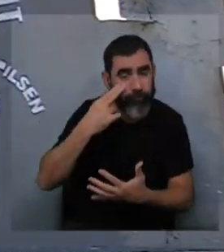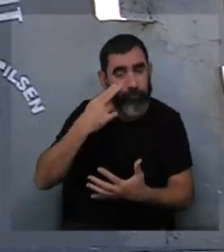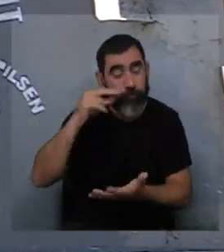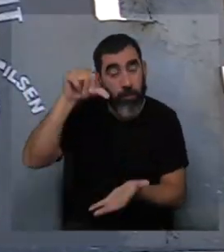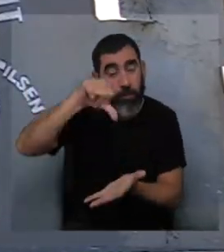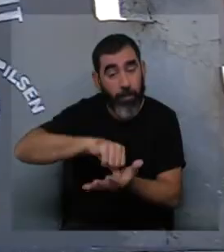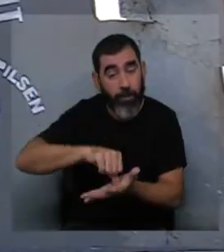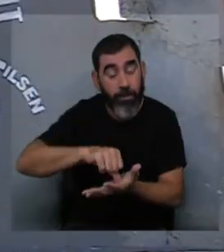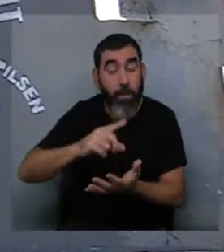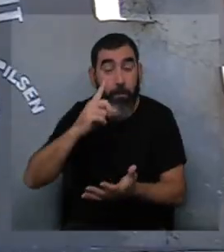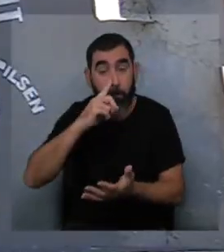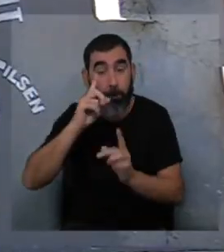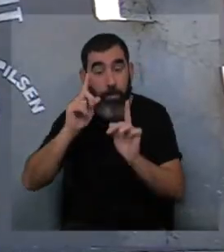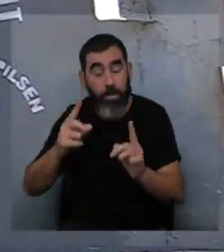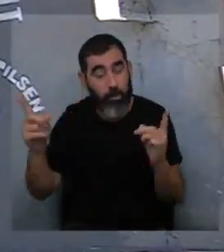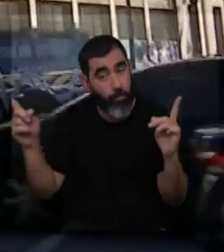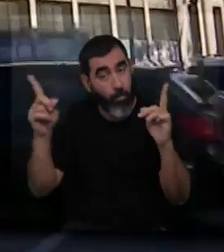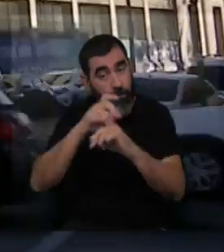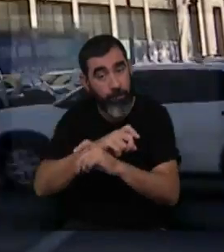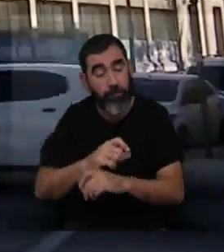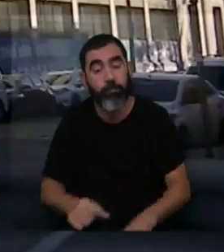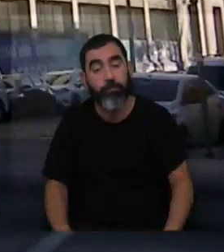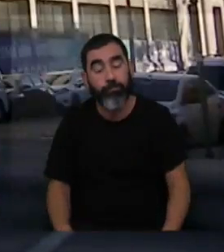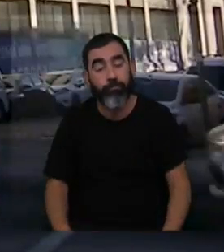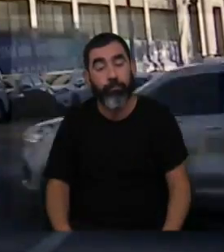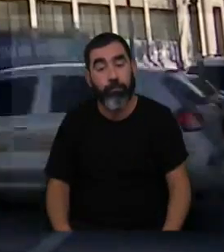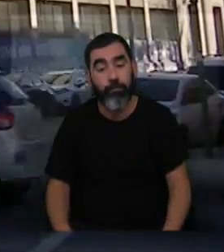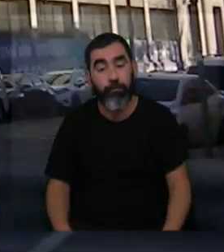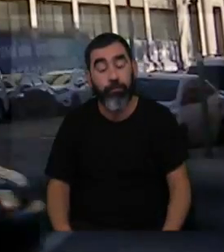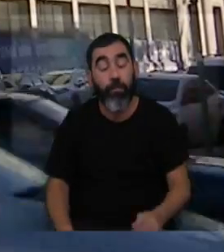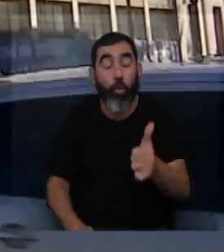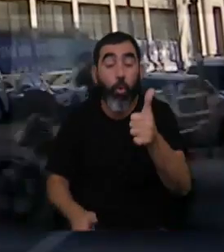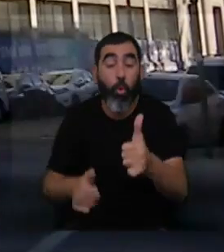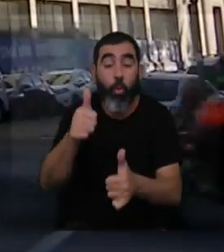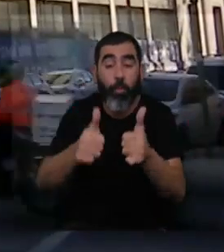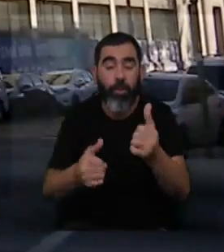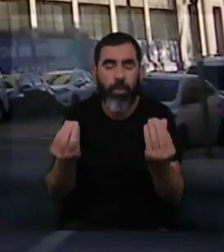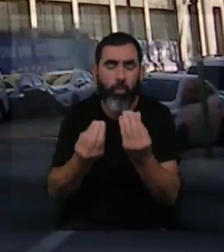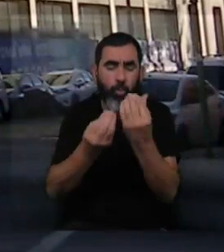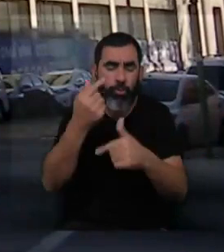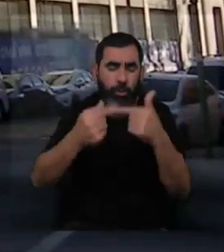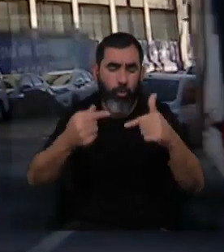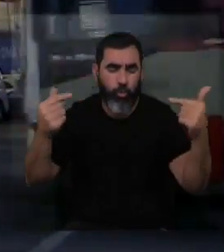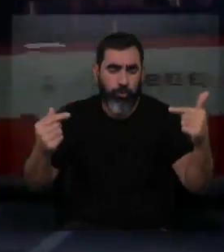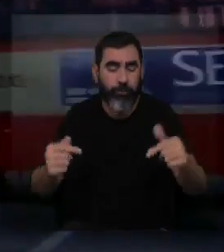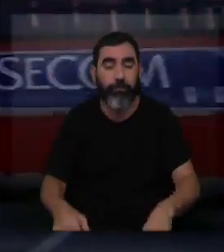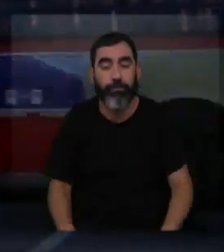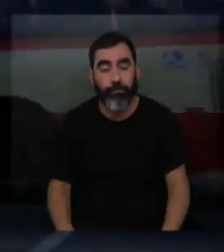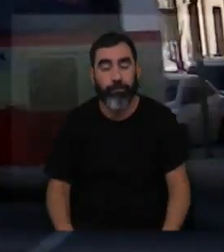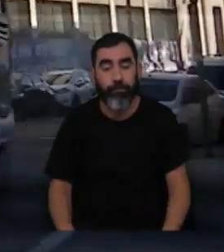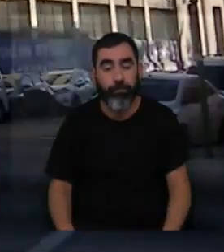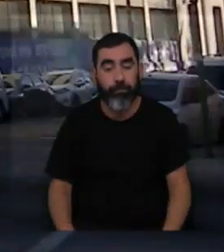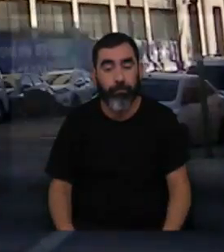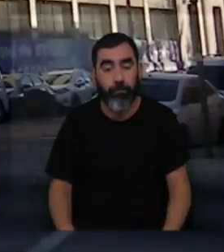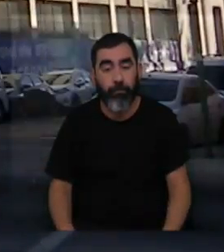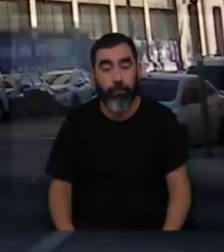el país y para Minas, ¿no? Muy duro. La competitividad son muchas cosas, ¿no? Me